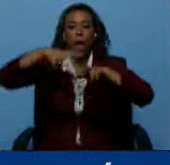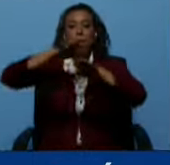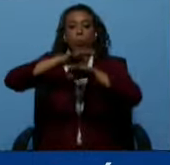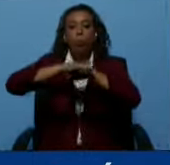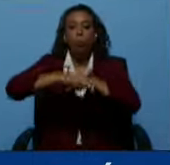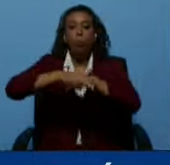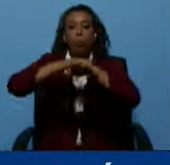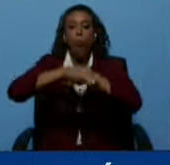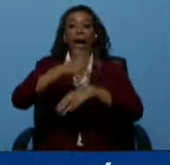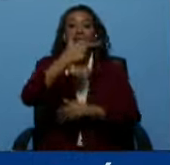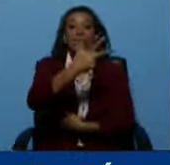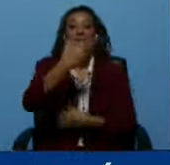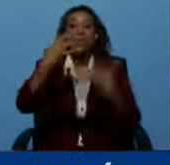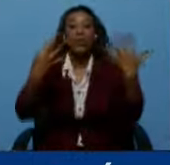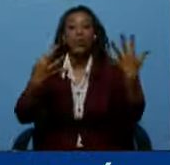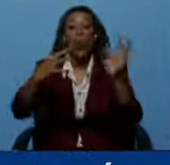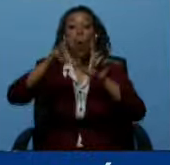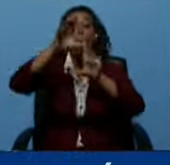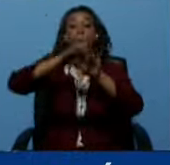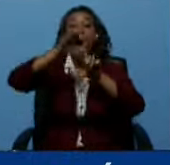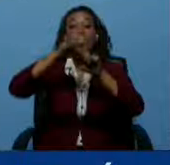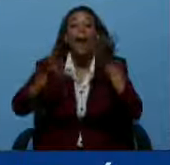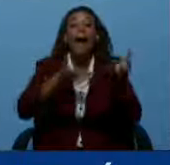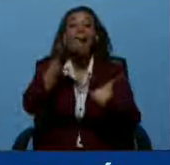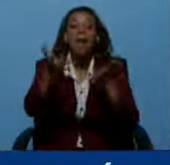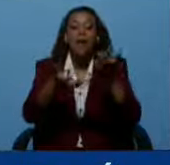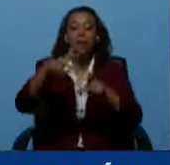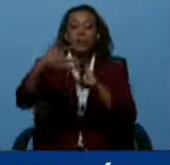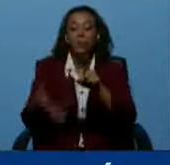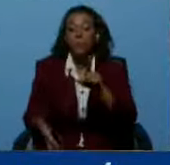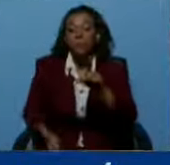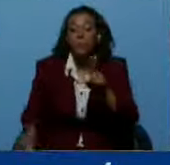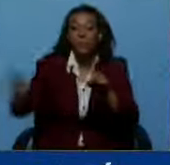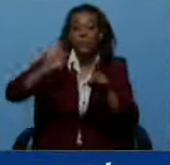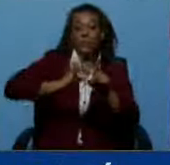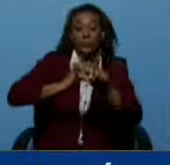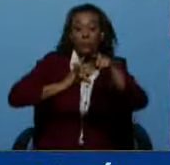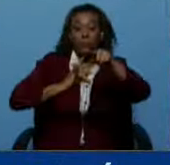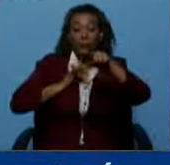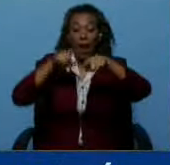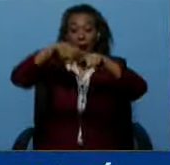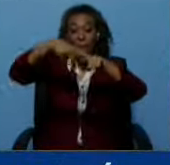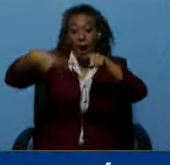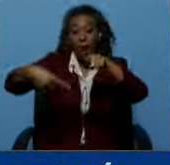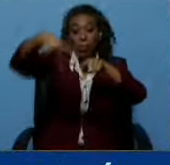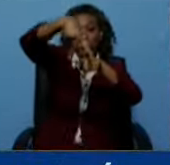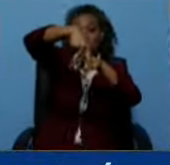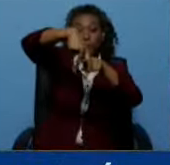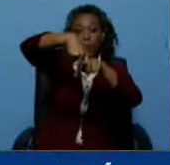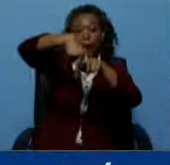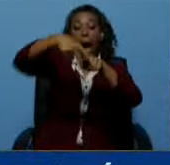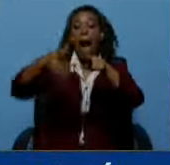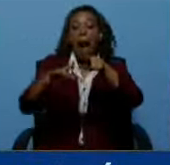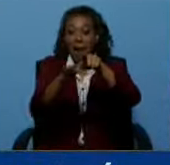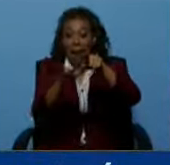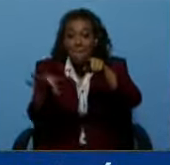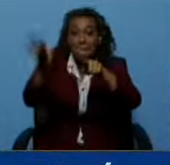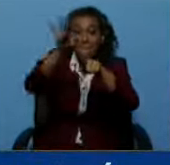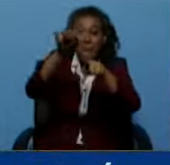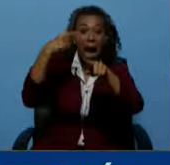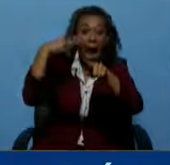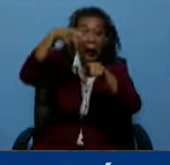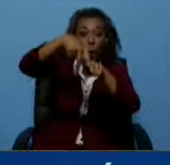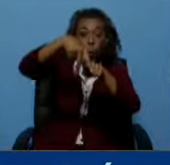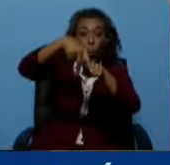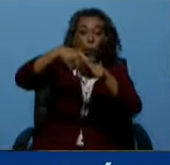pues de 38 grados. 38, calientico pues. Sí, es un grado más a la del ser humano. Y a medida que el caballo va